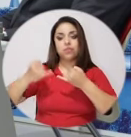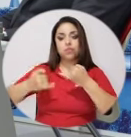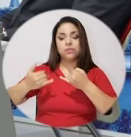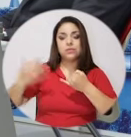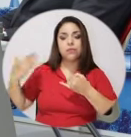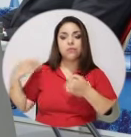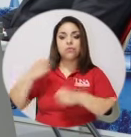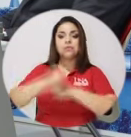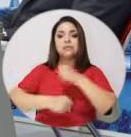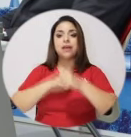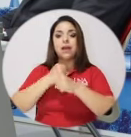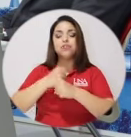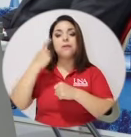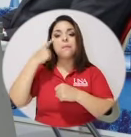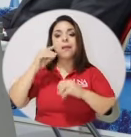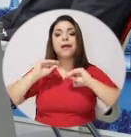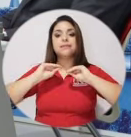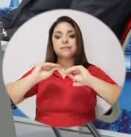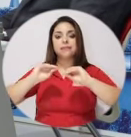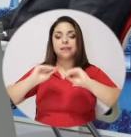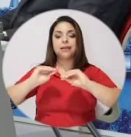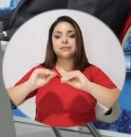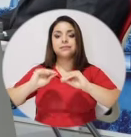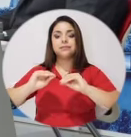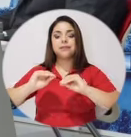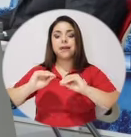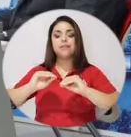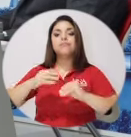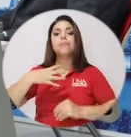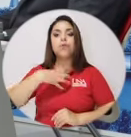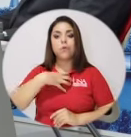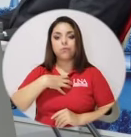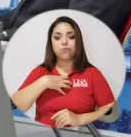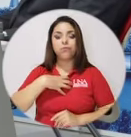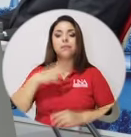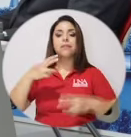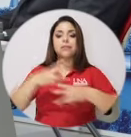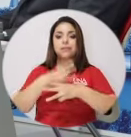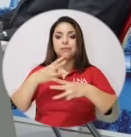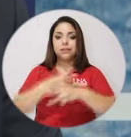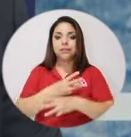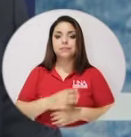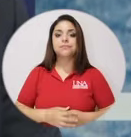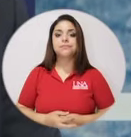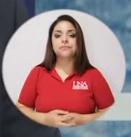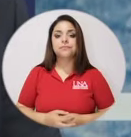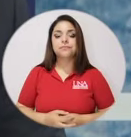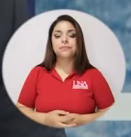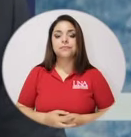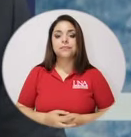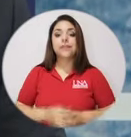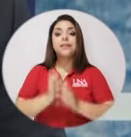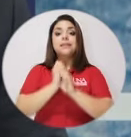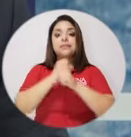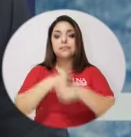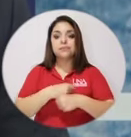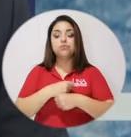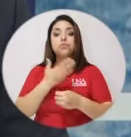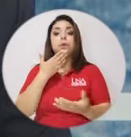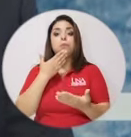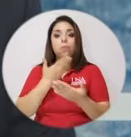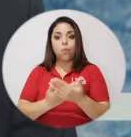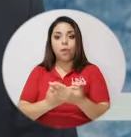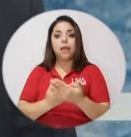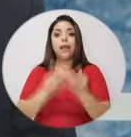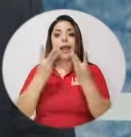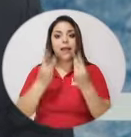de educación secundaria, para la enseñanza propios de la disciplina de las matemáticas. Y generamos una